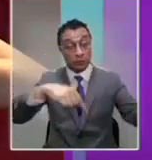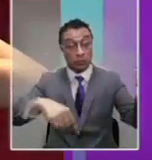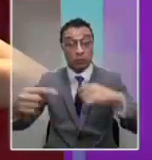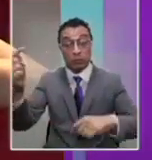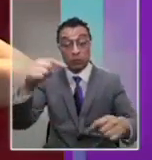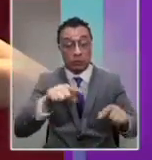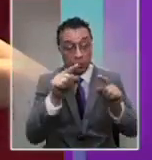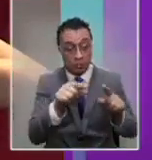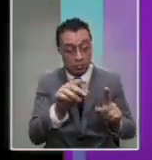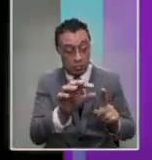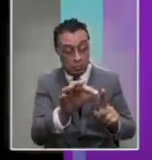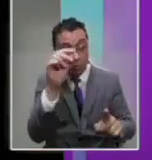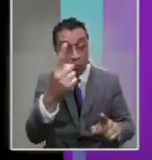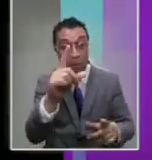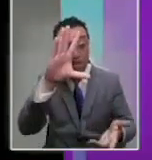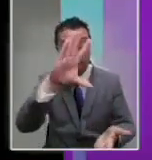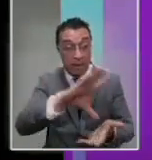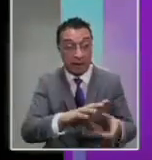país